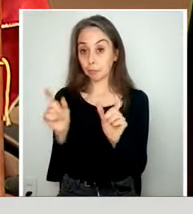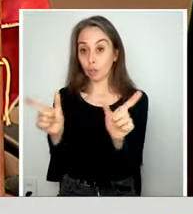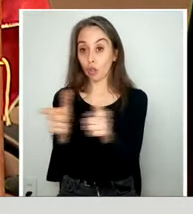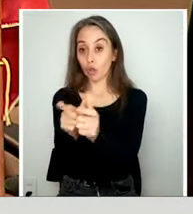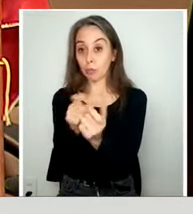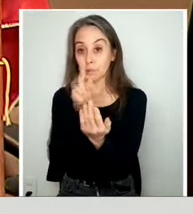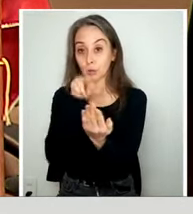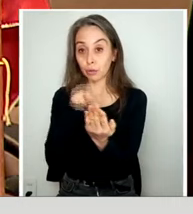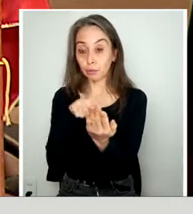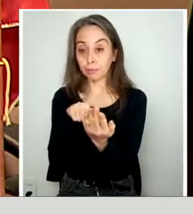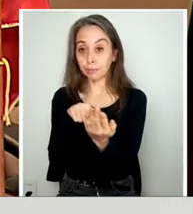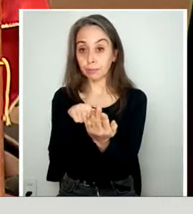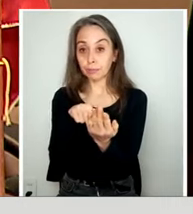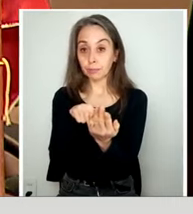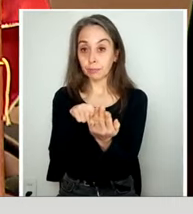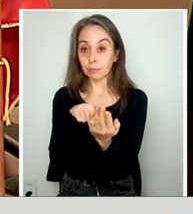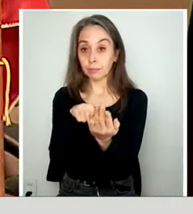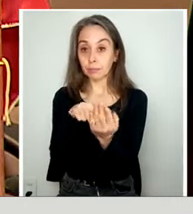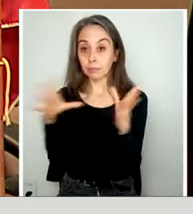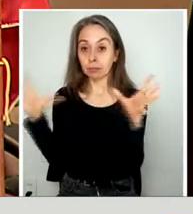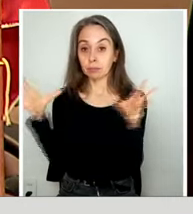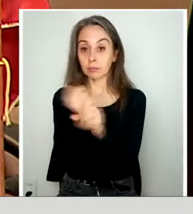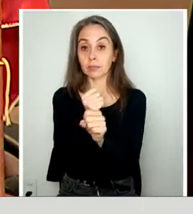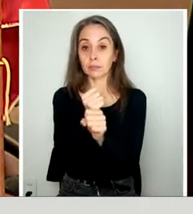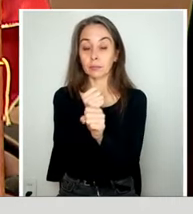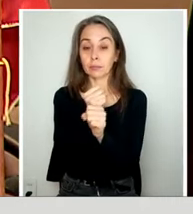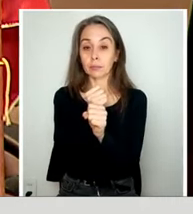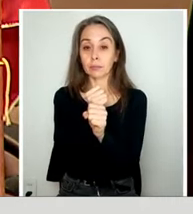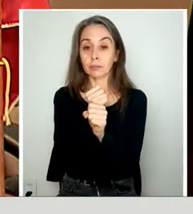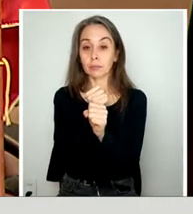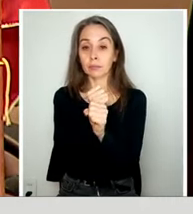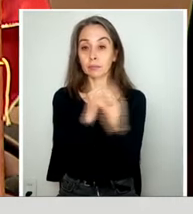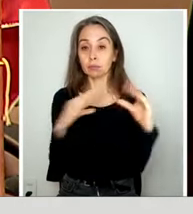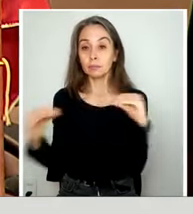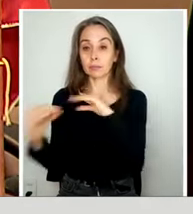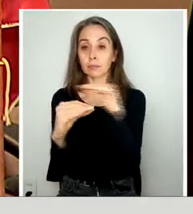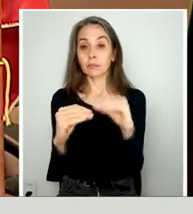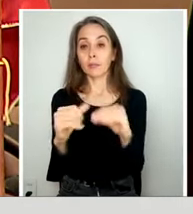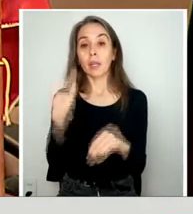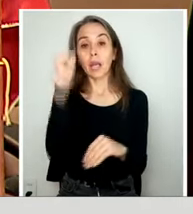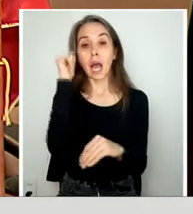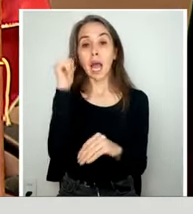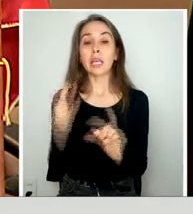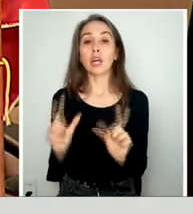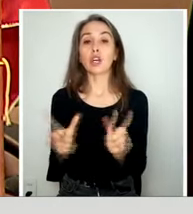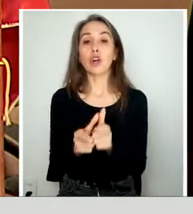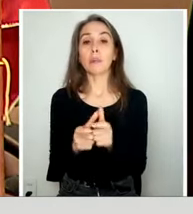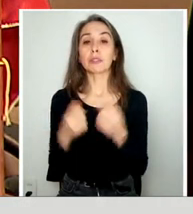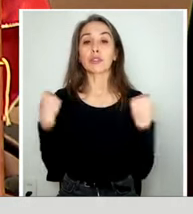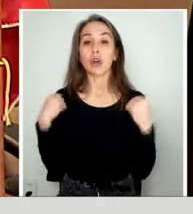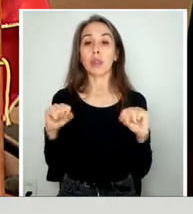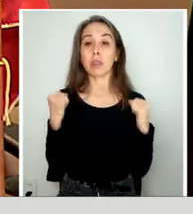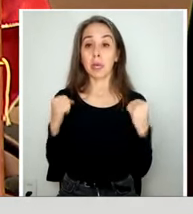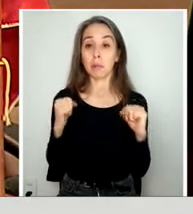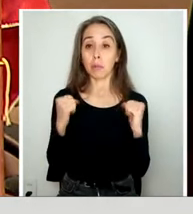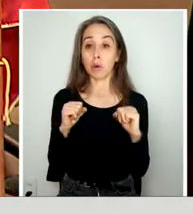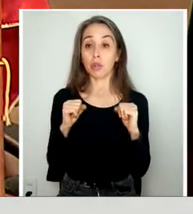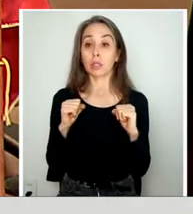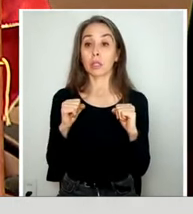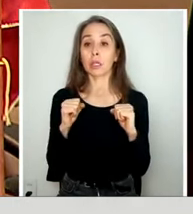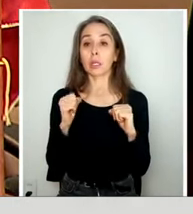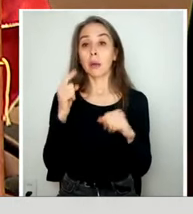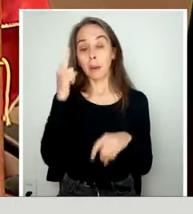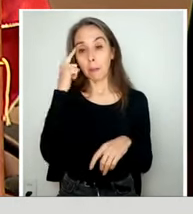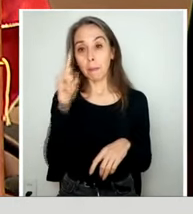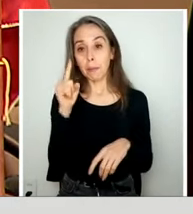forma Express el día de ayer en la comisión de deportes pero en la que